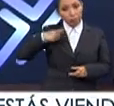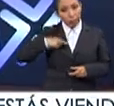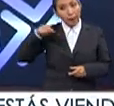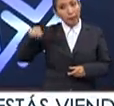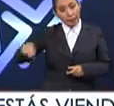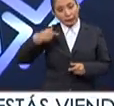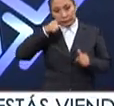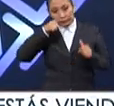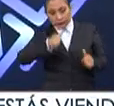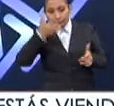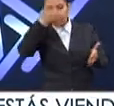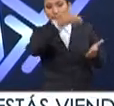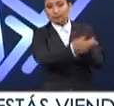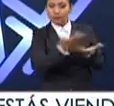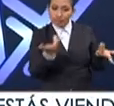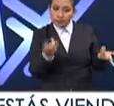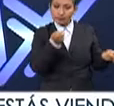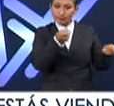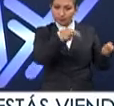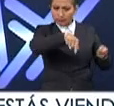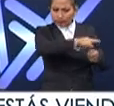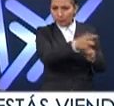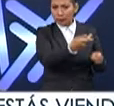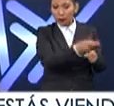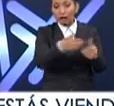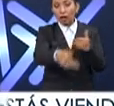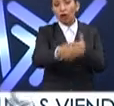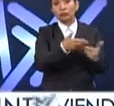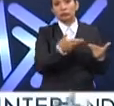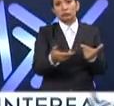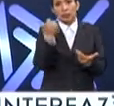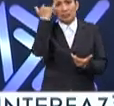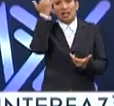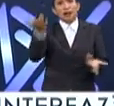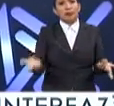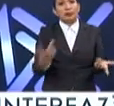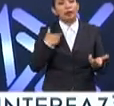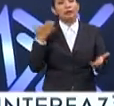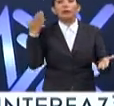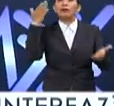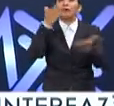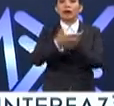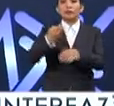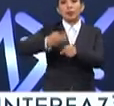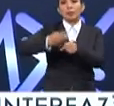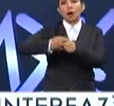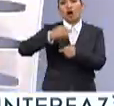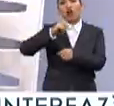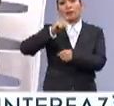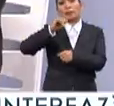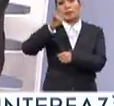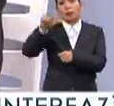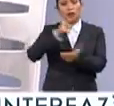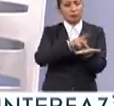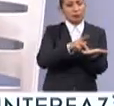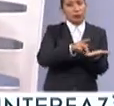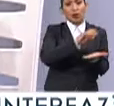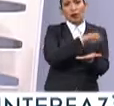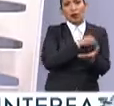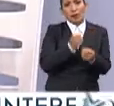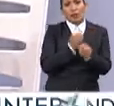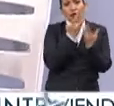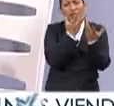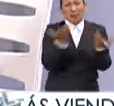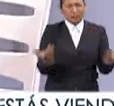tener presencia y dirección en esto que va a tener como una genética de repente te encuentras cerveza octavio paz o bolígrafos el